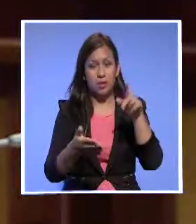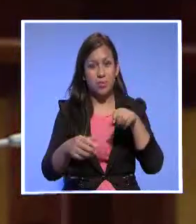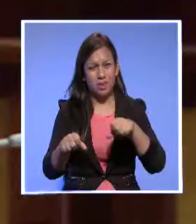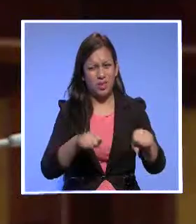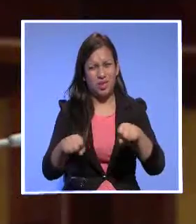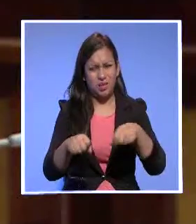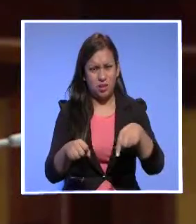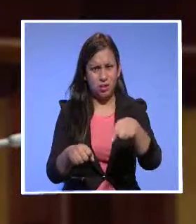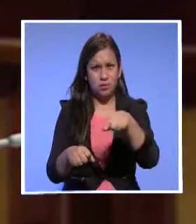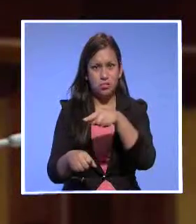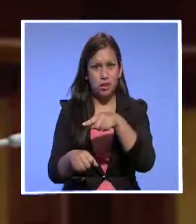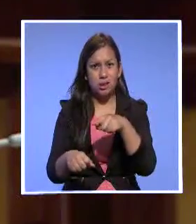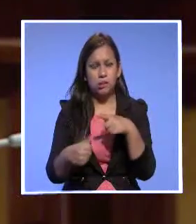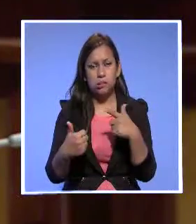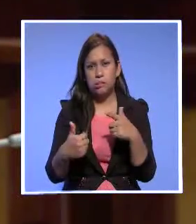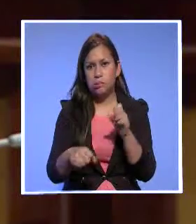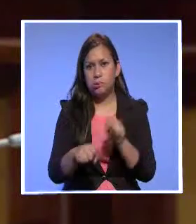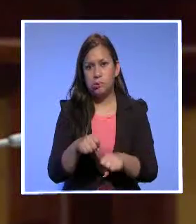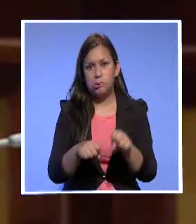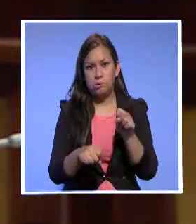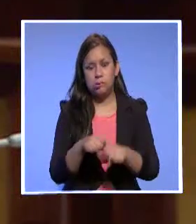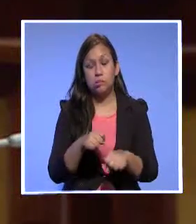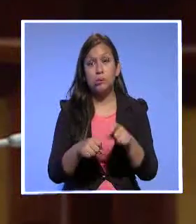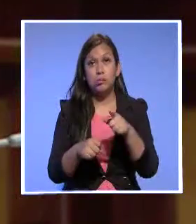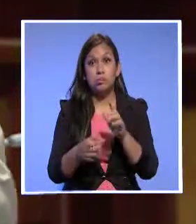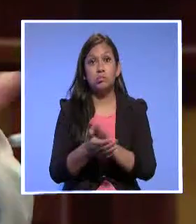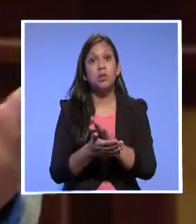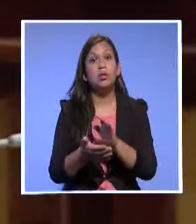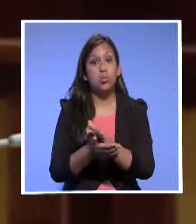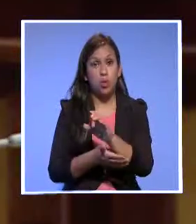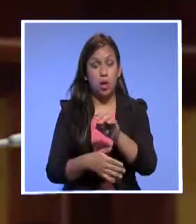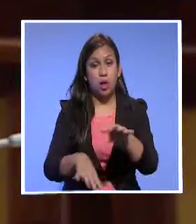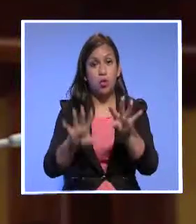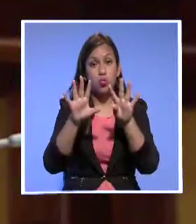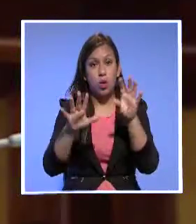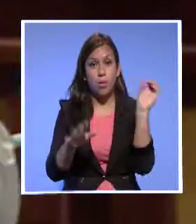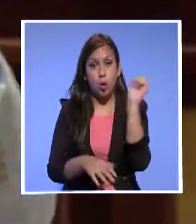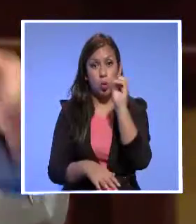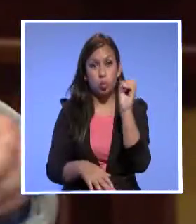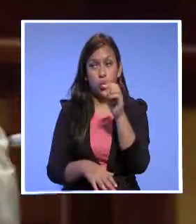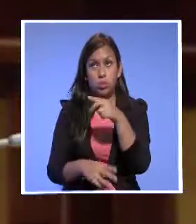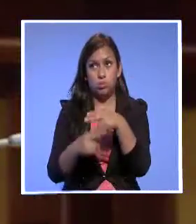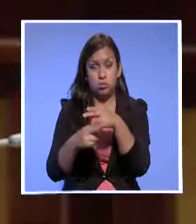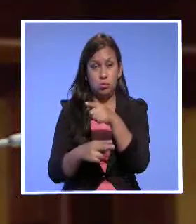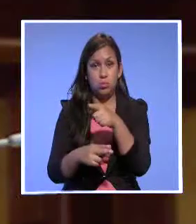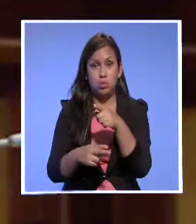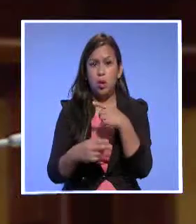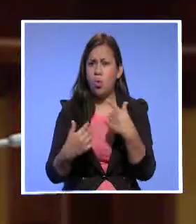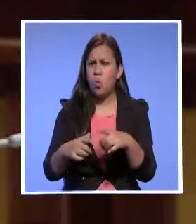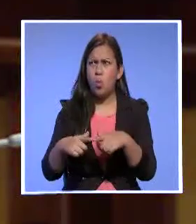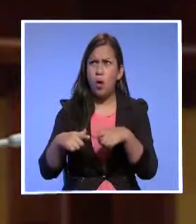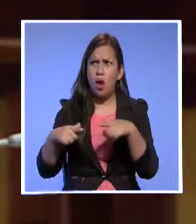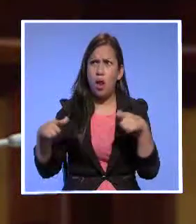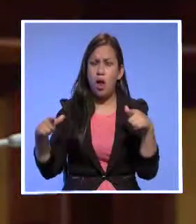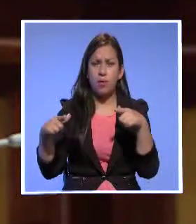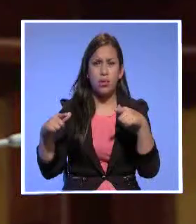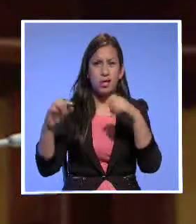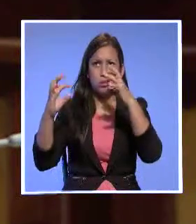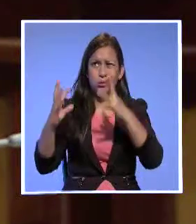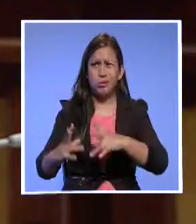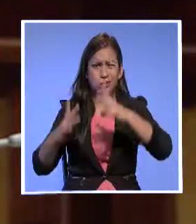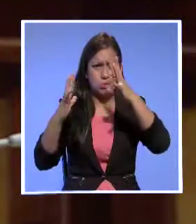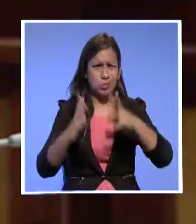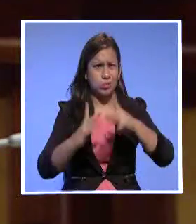colapso en la unidad educativa en 9 octubre que una área extensa dentro del centro de la ciudad y estamos solicitando